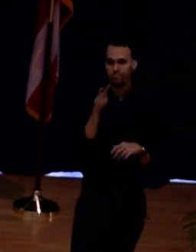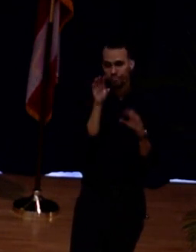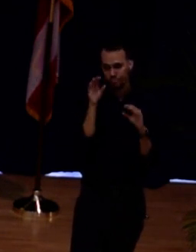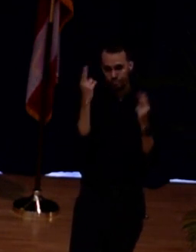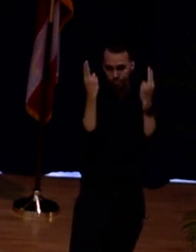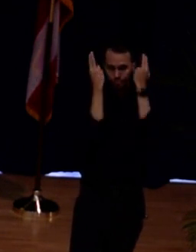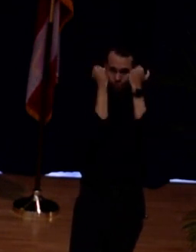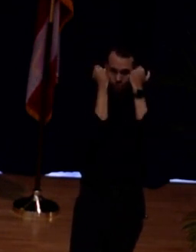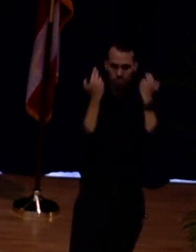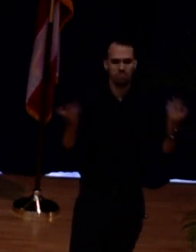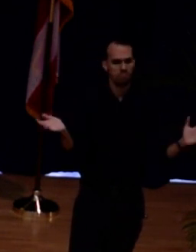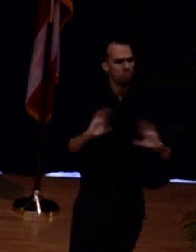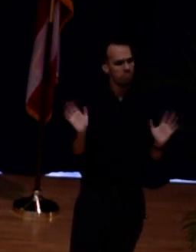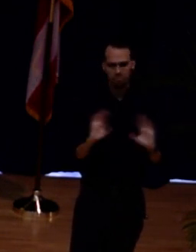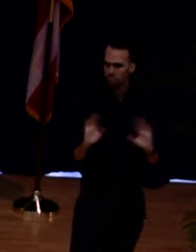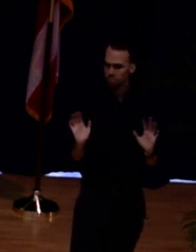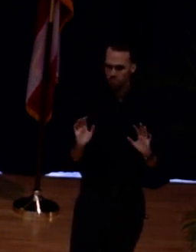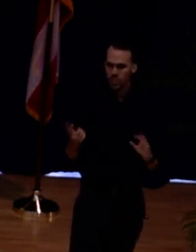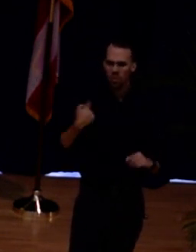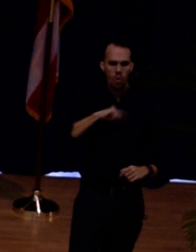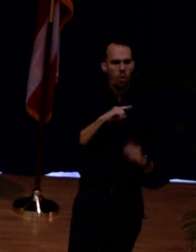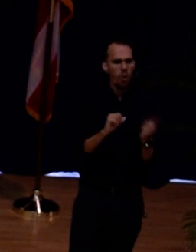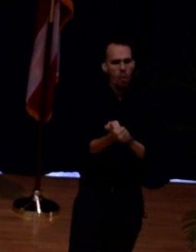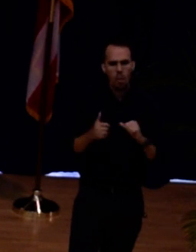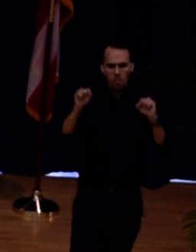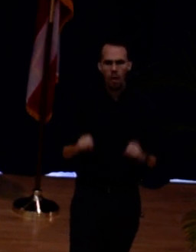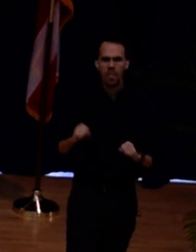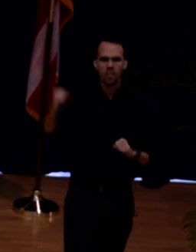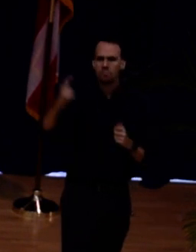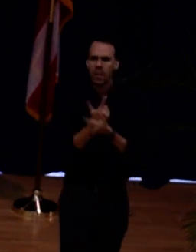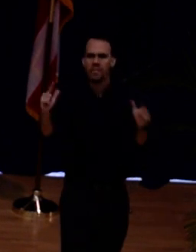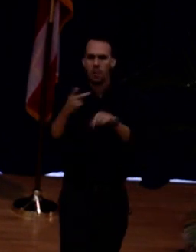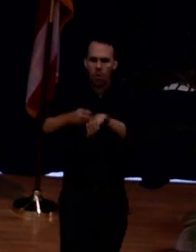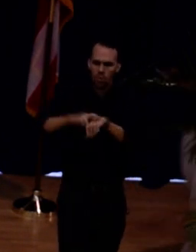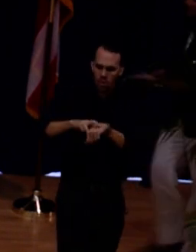qué y cómo vamos a tener el futuro en Puerto Rico. Así que, buen día.